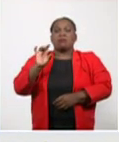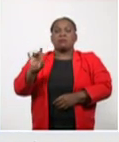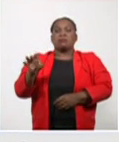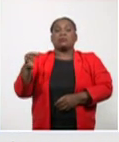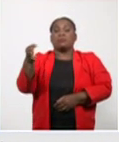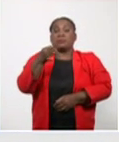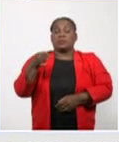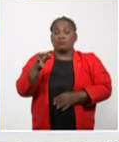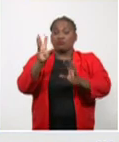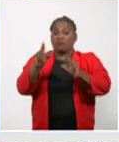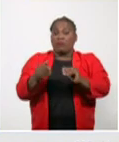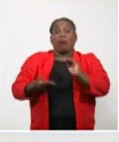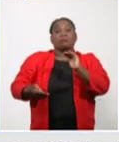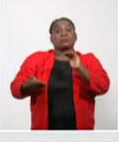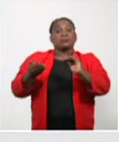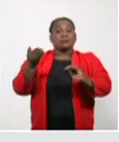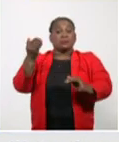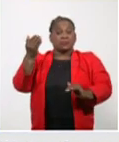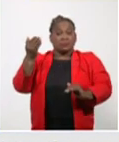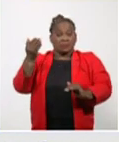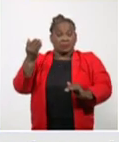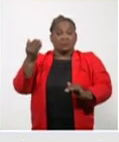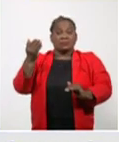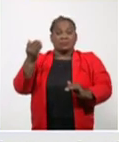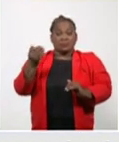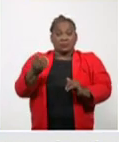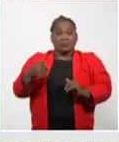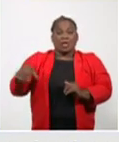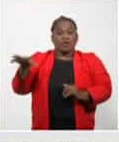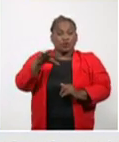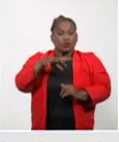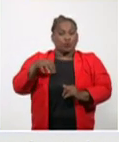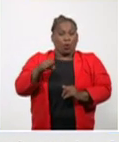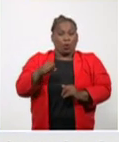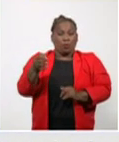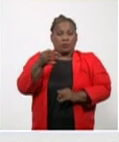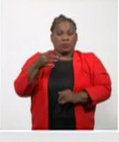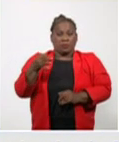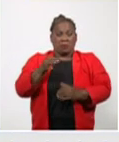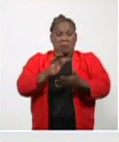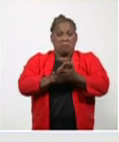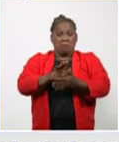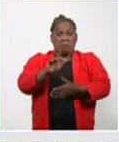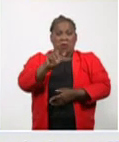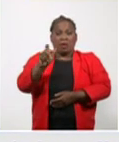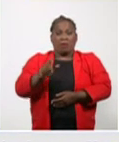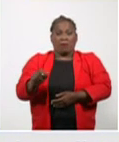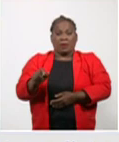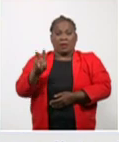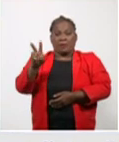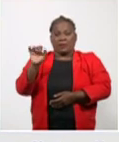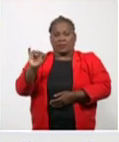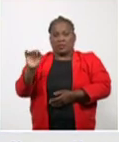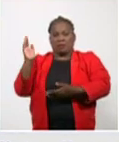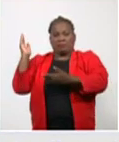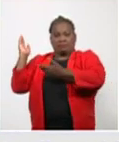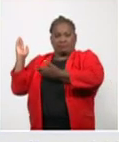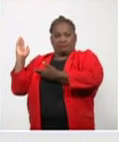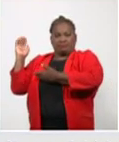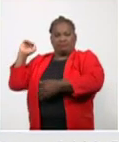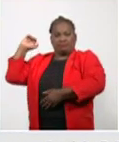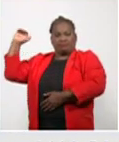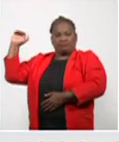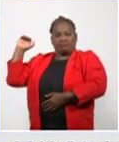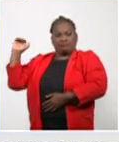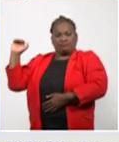elevadas en prácticamente todos. Mayabeque con 26 casos confirmados, 8 de